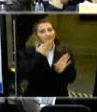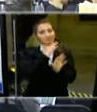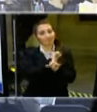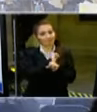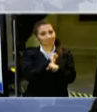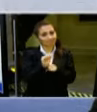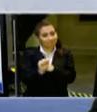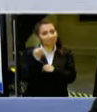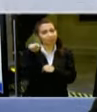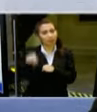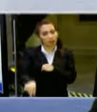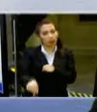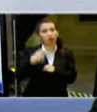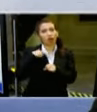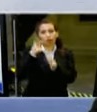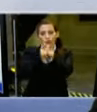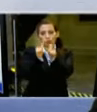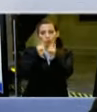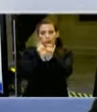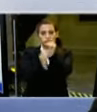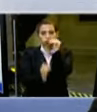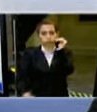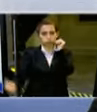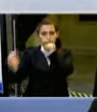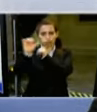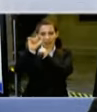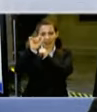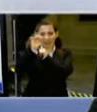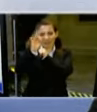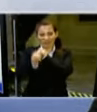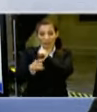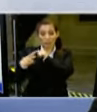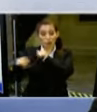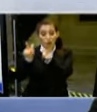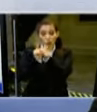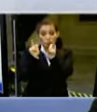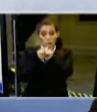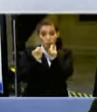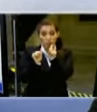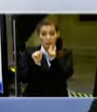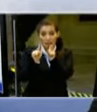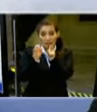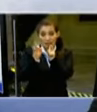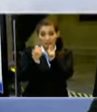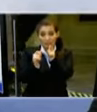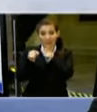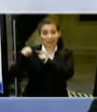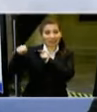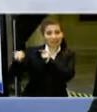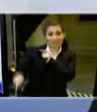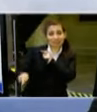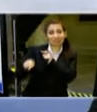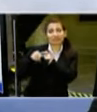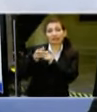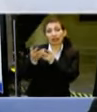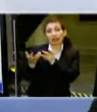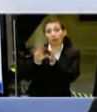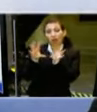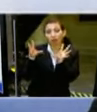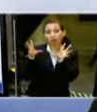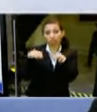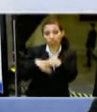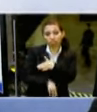sobre todo con el Grupo ALBA. Sin embargo, el Grupo ALBA está, yo diría, de alguna manera